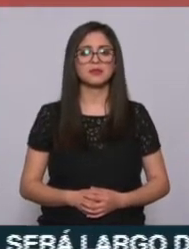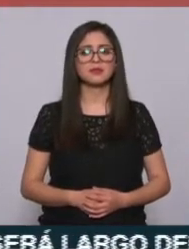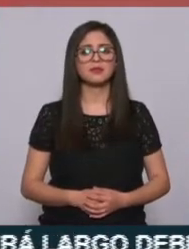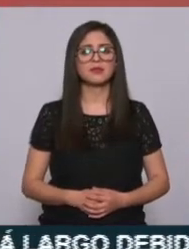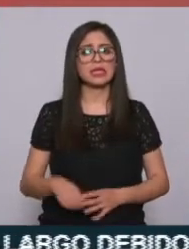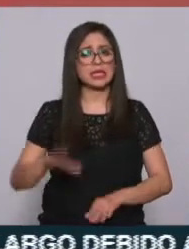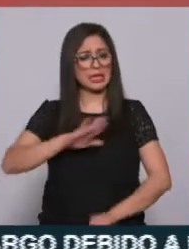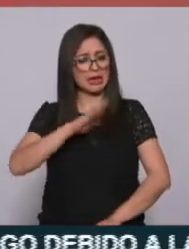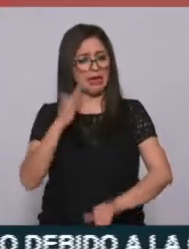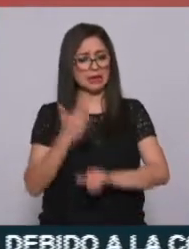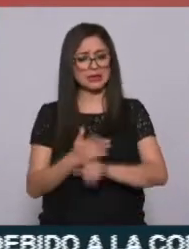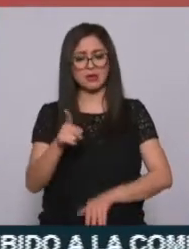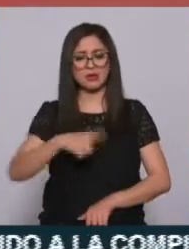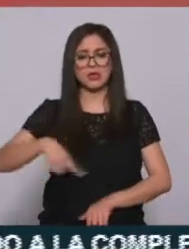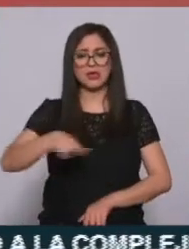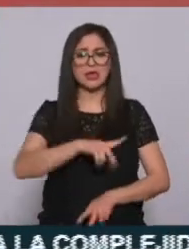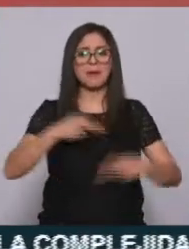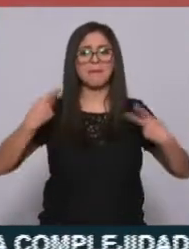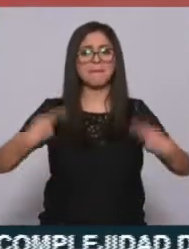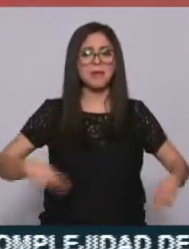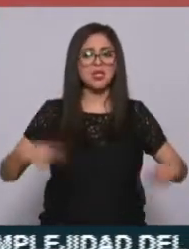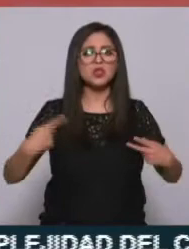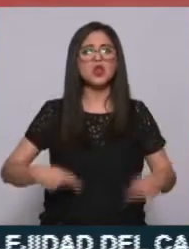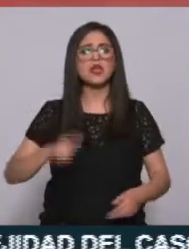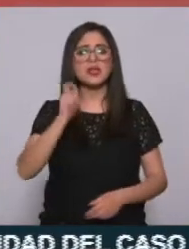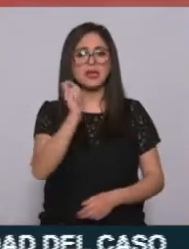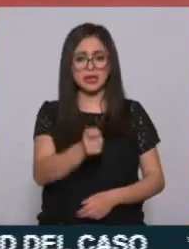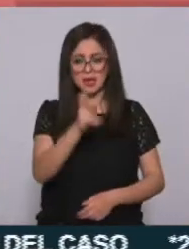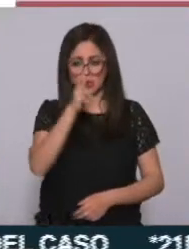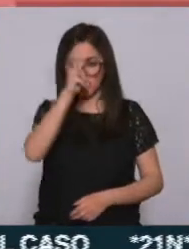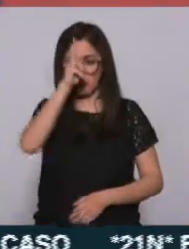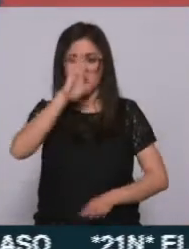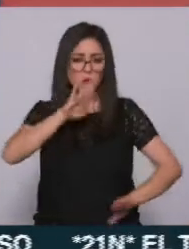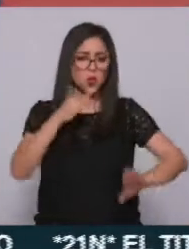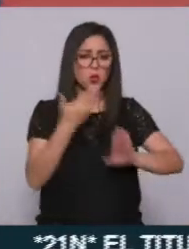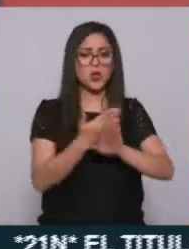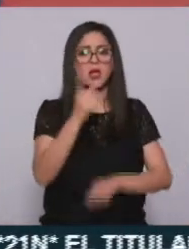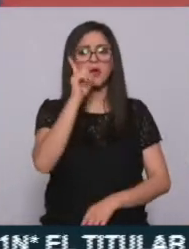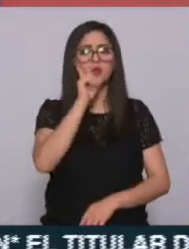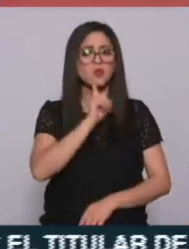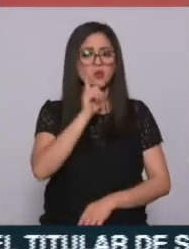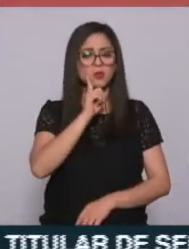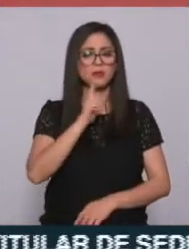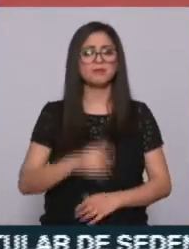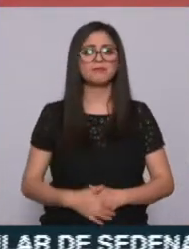a los responsables de violencias contra mujeres. 9,